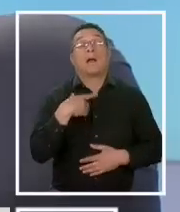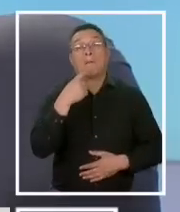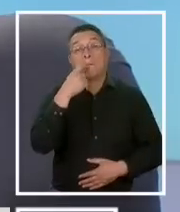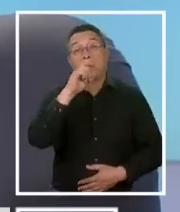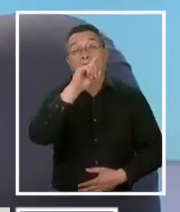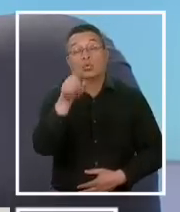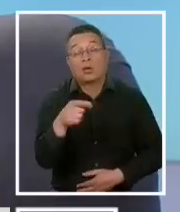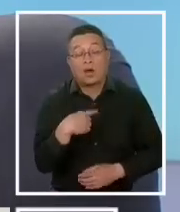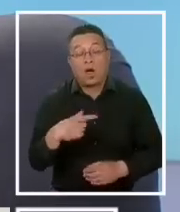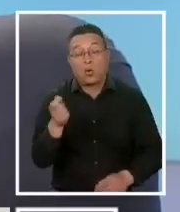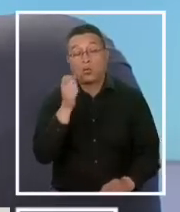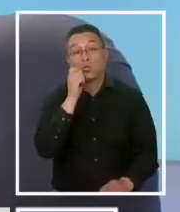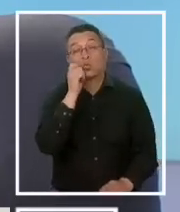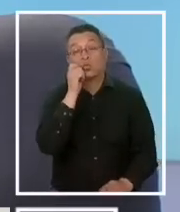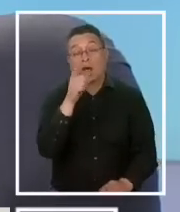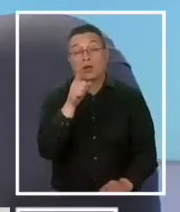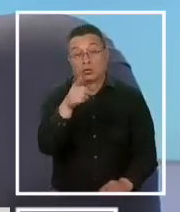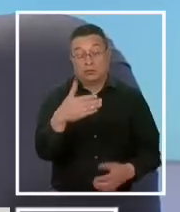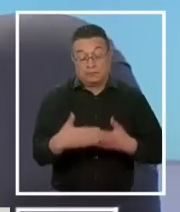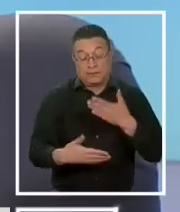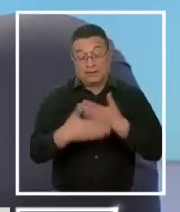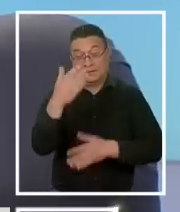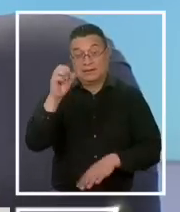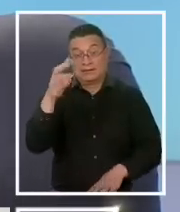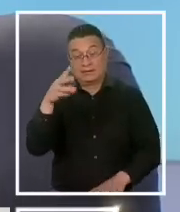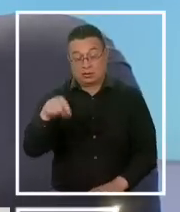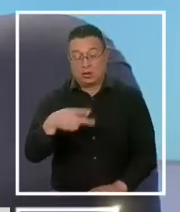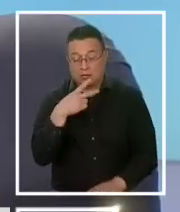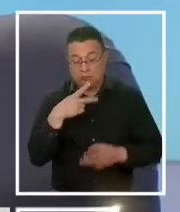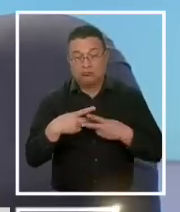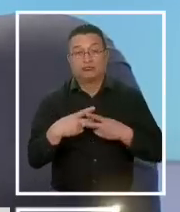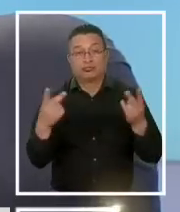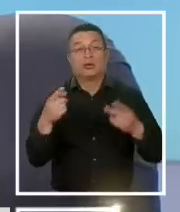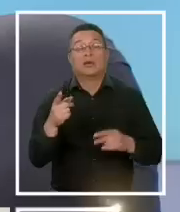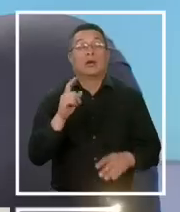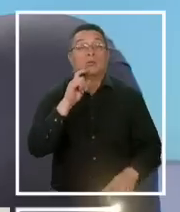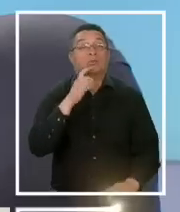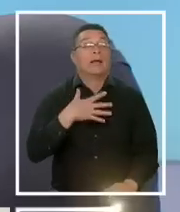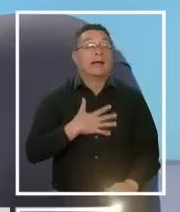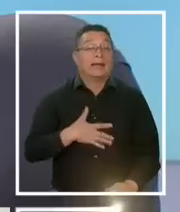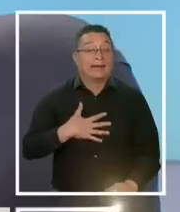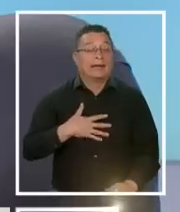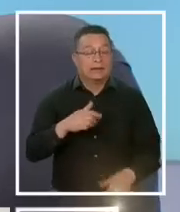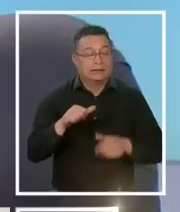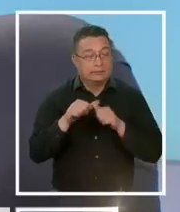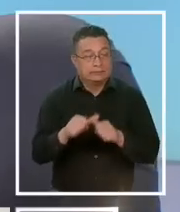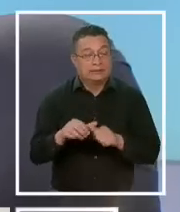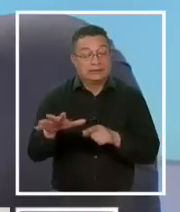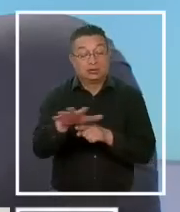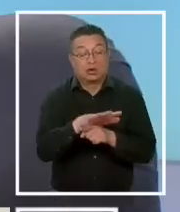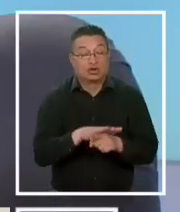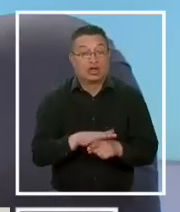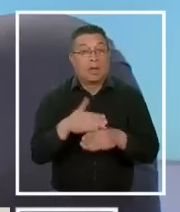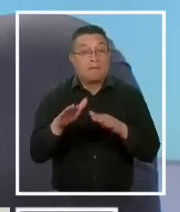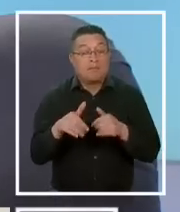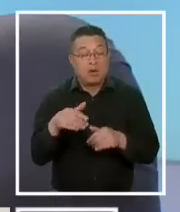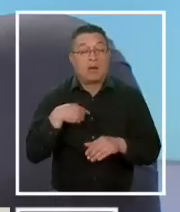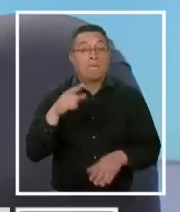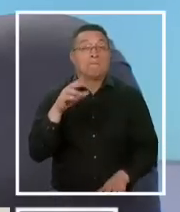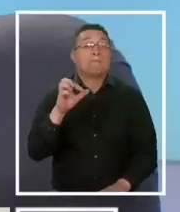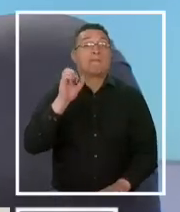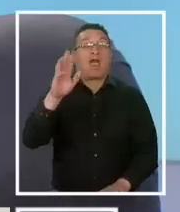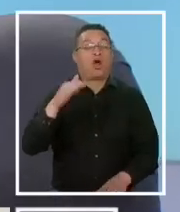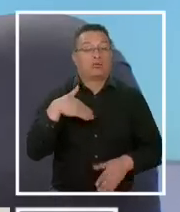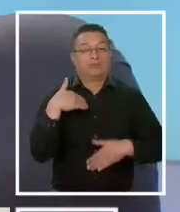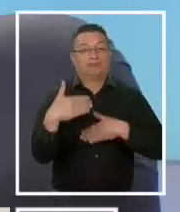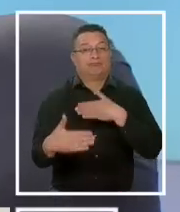cuál usted lo dijo en la tercera hoy día también que si alguien aspira a mantener la situación actual vamos a seguir empeorando y